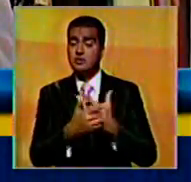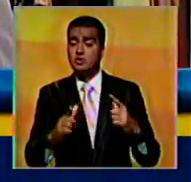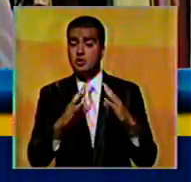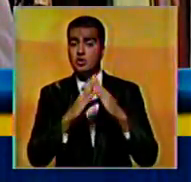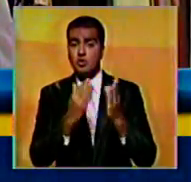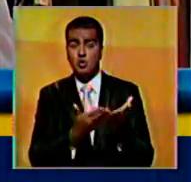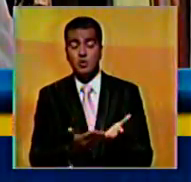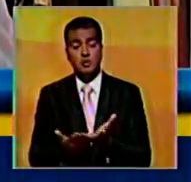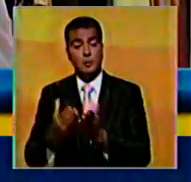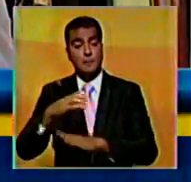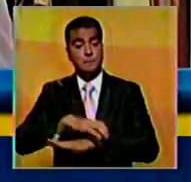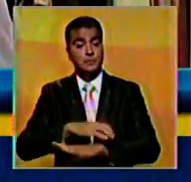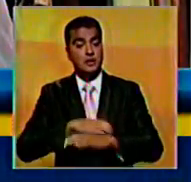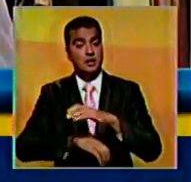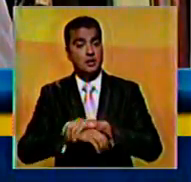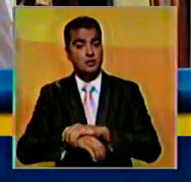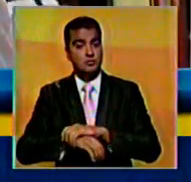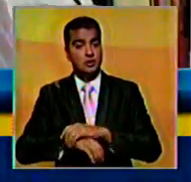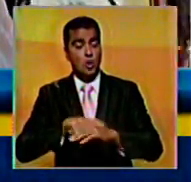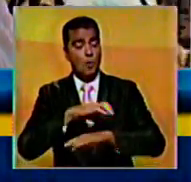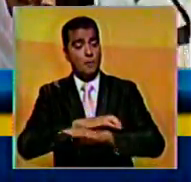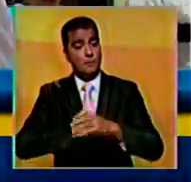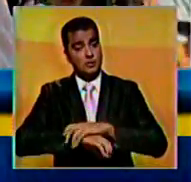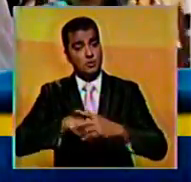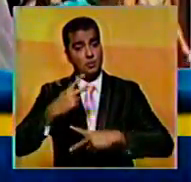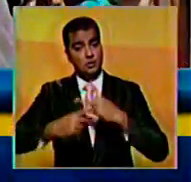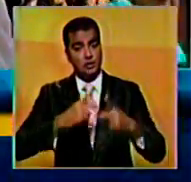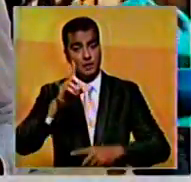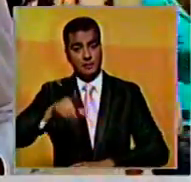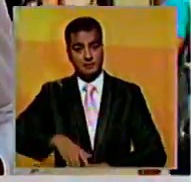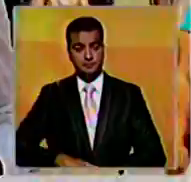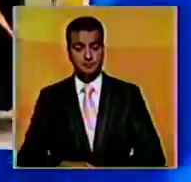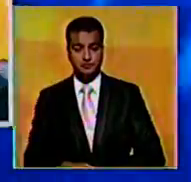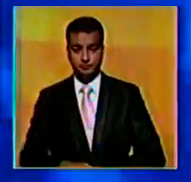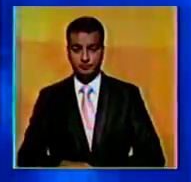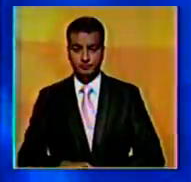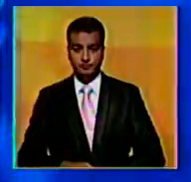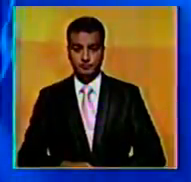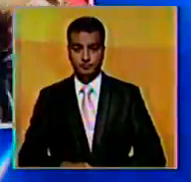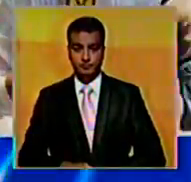todos los estudiantes detenidos y de los llamados presos políticos. Claudia Andrade, Noticiero Venevisión.